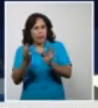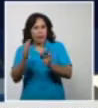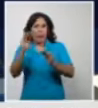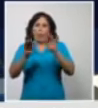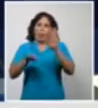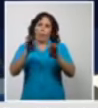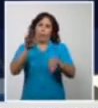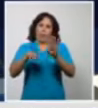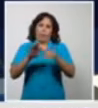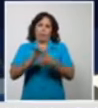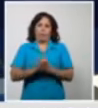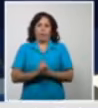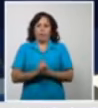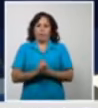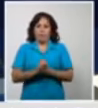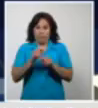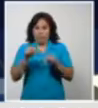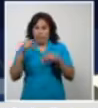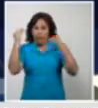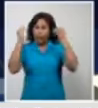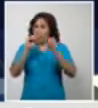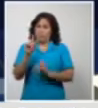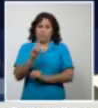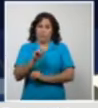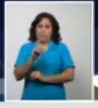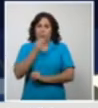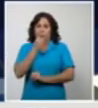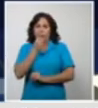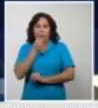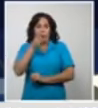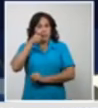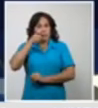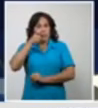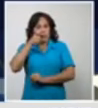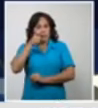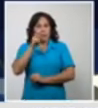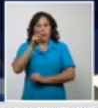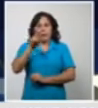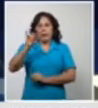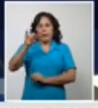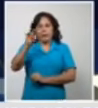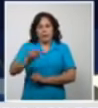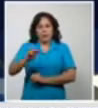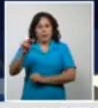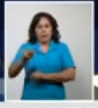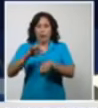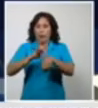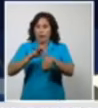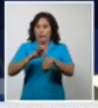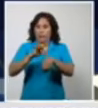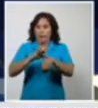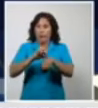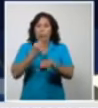posible en este análisis. En vigilancia se mantienen 26,